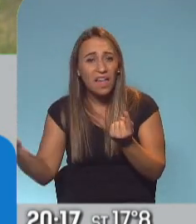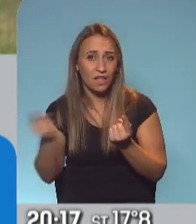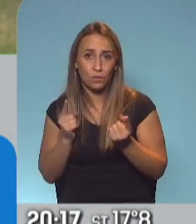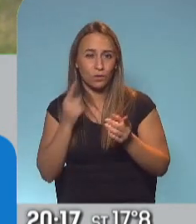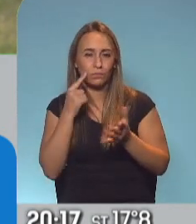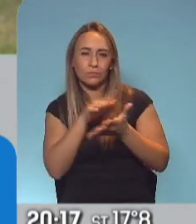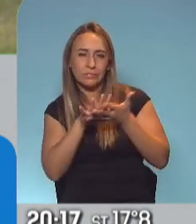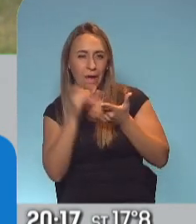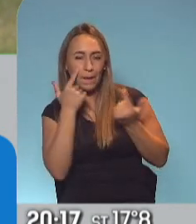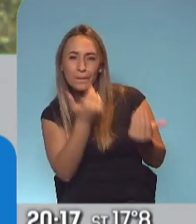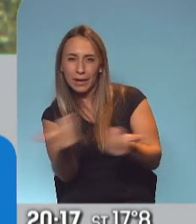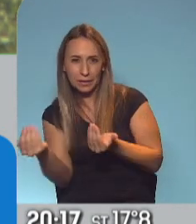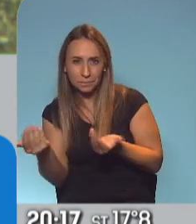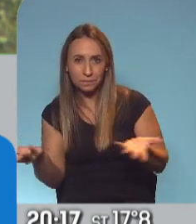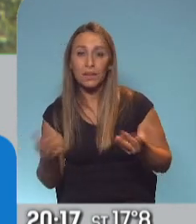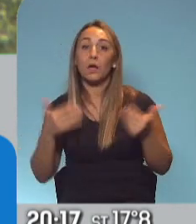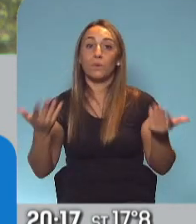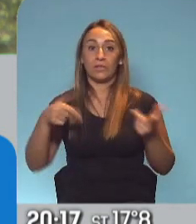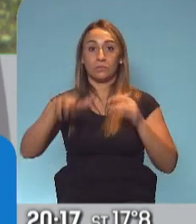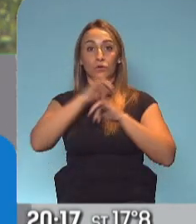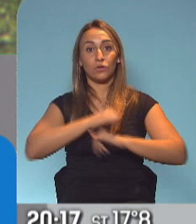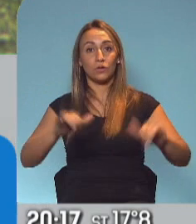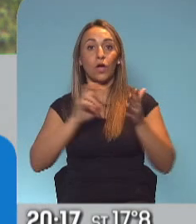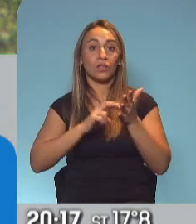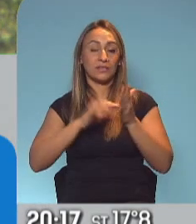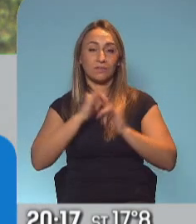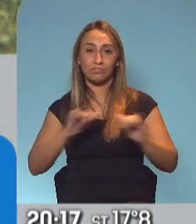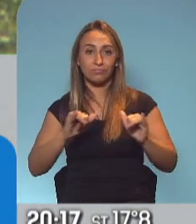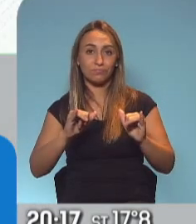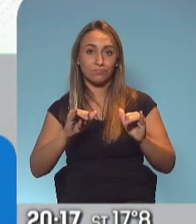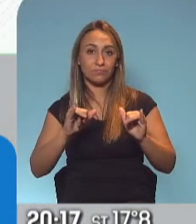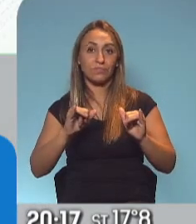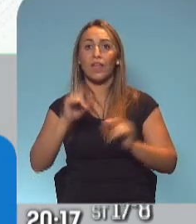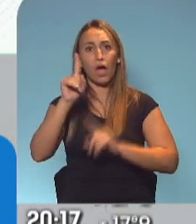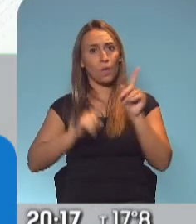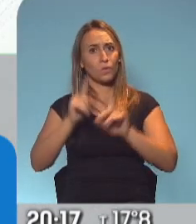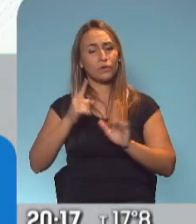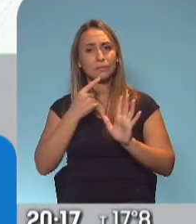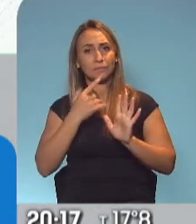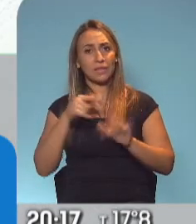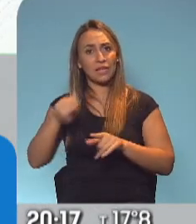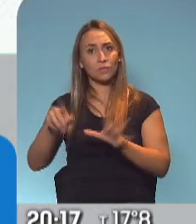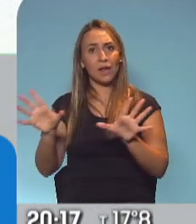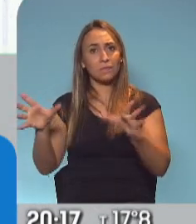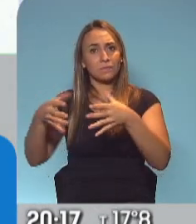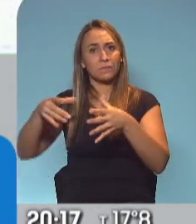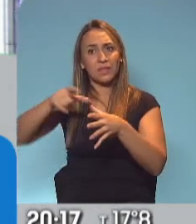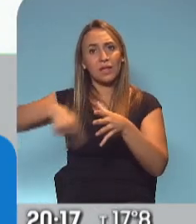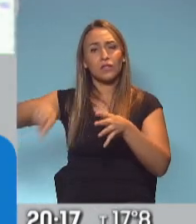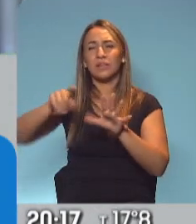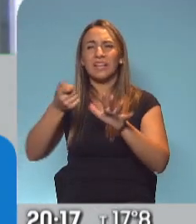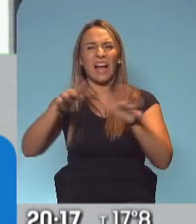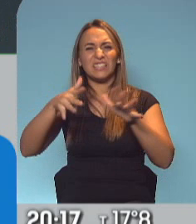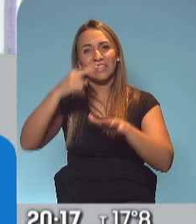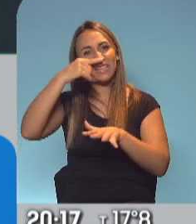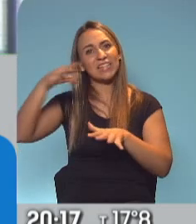durante el día de hoy diferentes noticias en diferentes medios que algunos hablan de que esto impacta sobre una población de unos 700 presos y